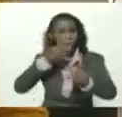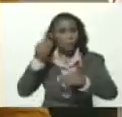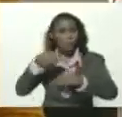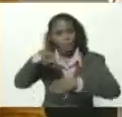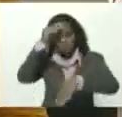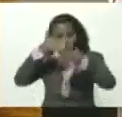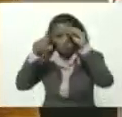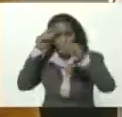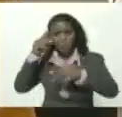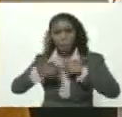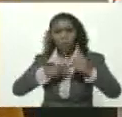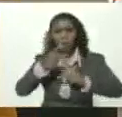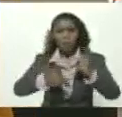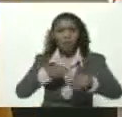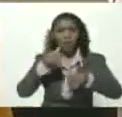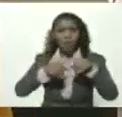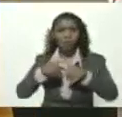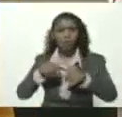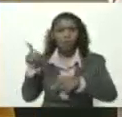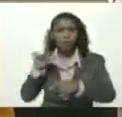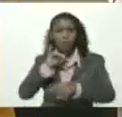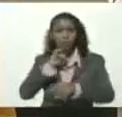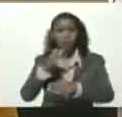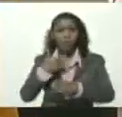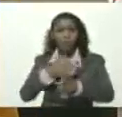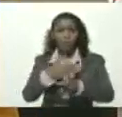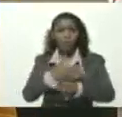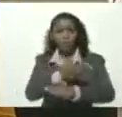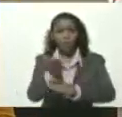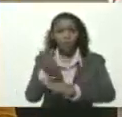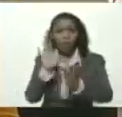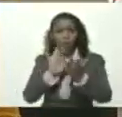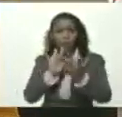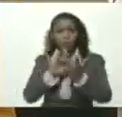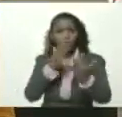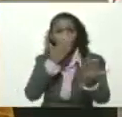este proceso electoral. Es parte de la información que nosotros podemos aportar a esta hora, y con ella retornamos el contacto.